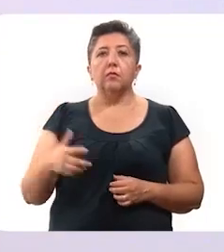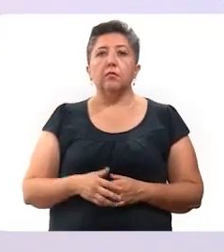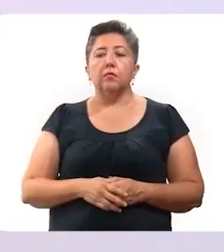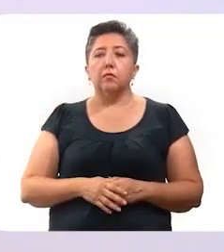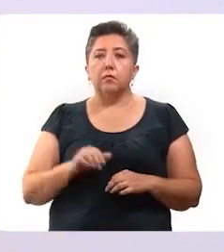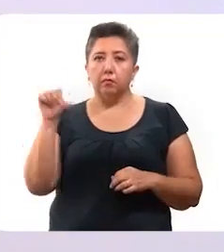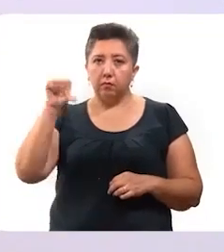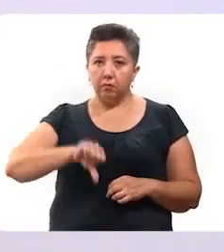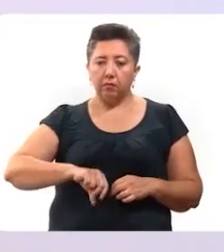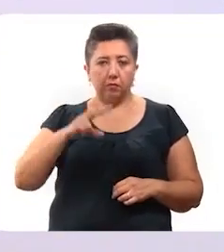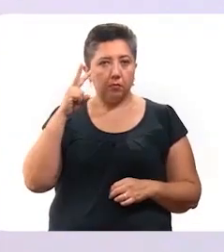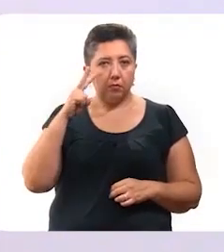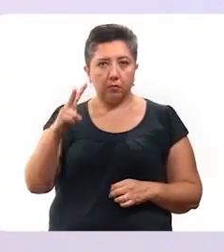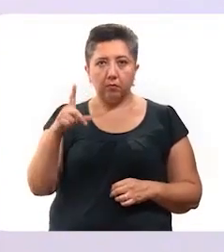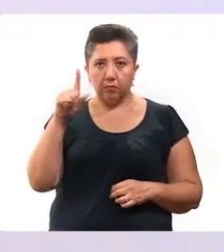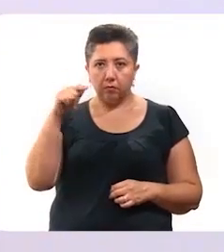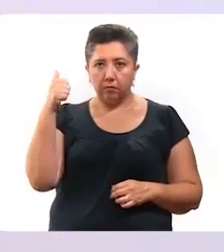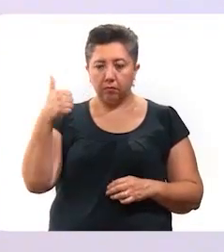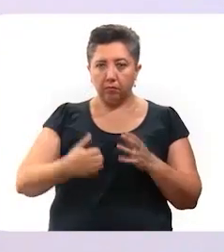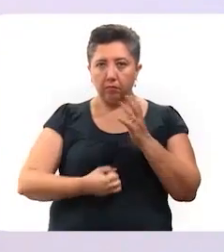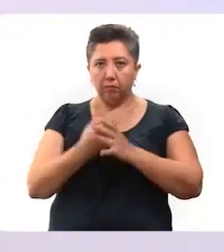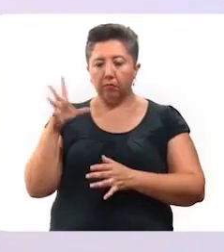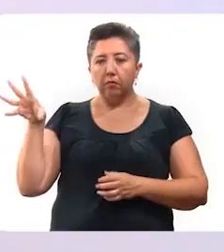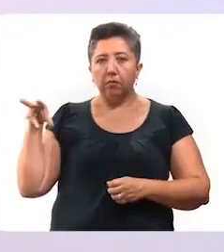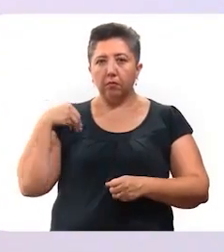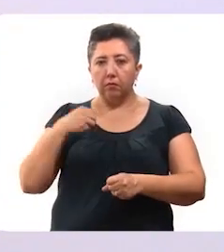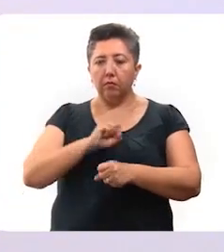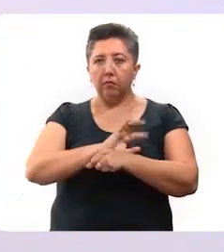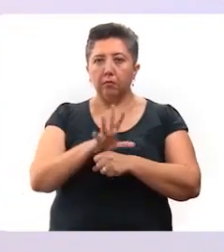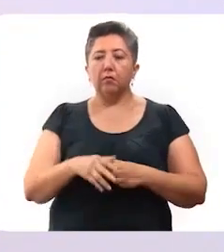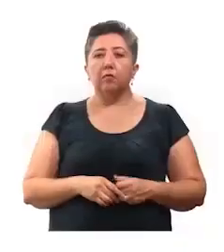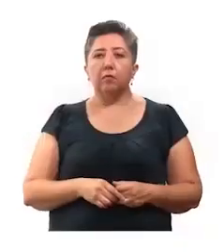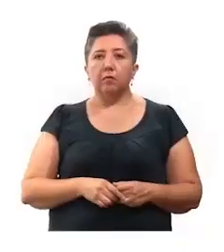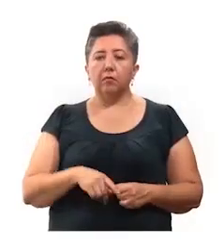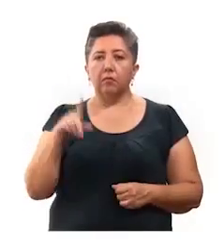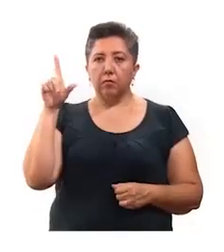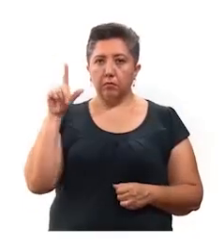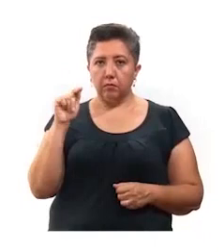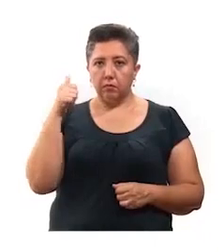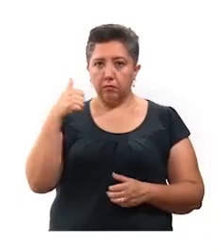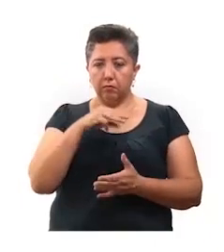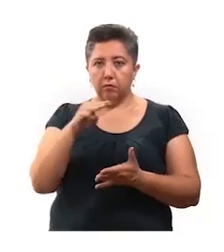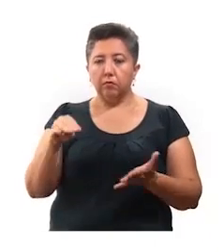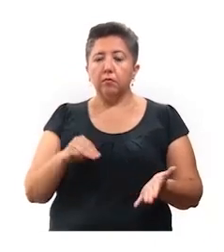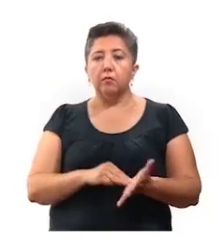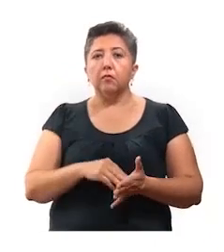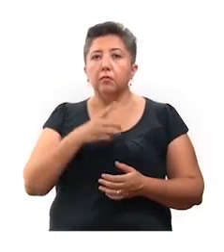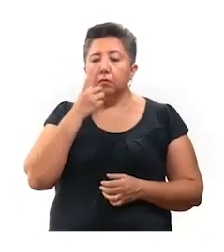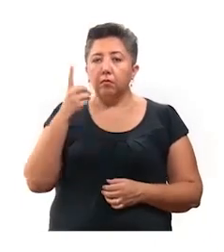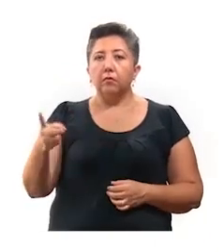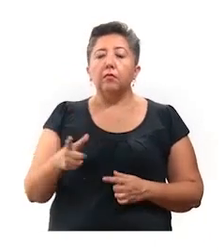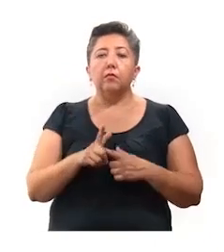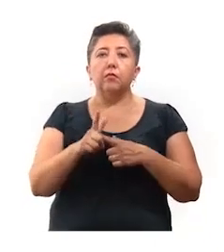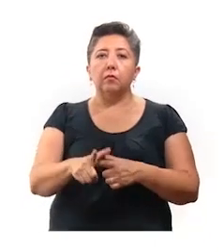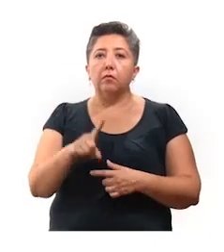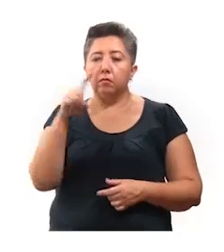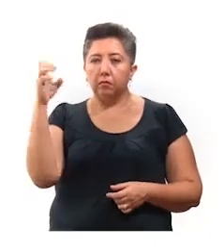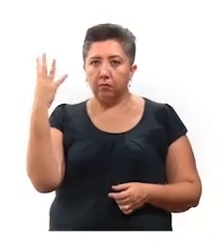109.227. Hoy se detectaron 76 nuevos contagios de coronavirus, 76 en Mérida. De los